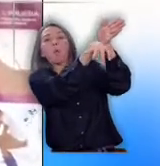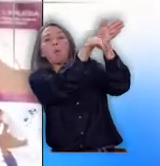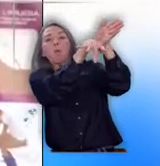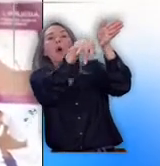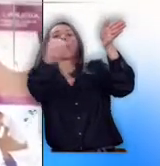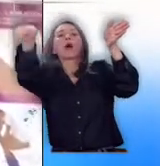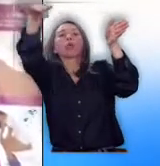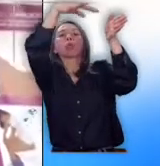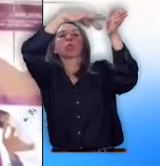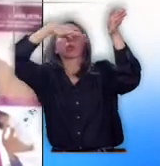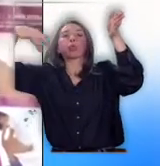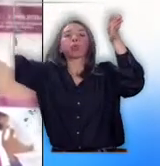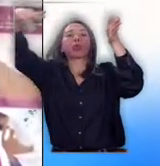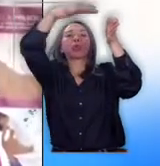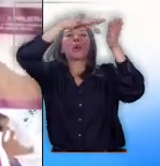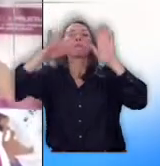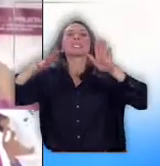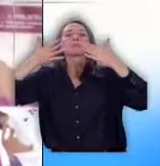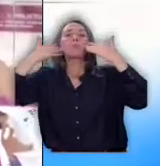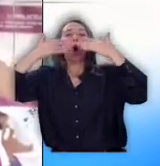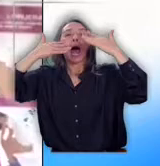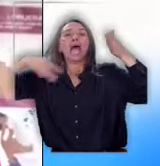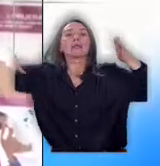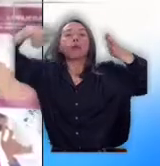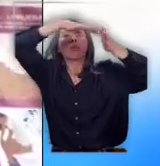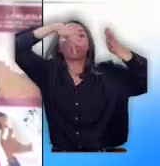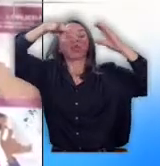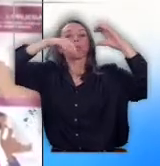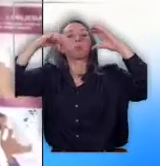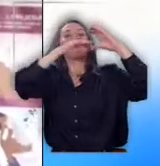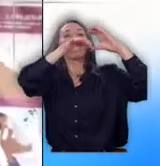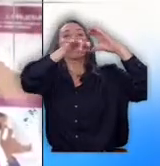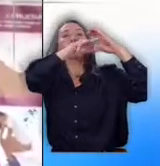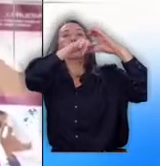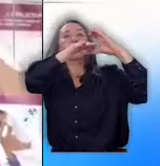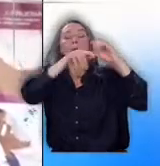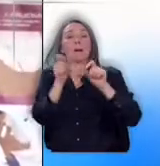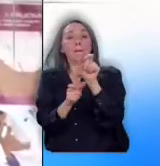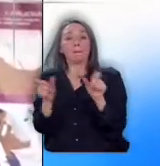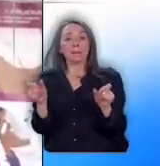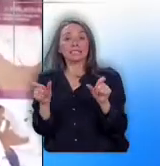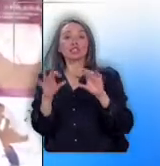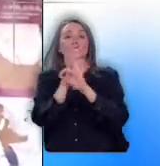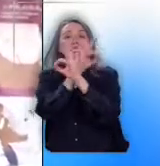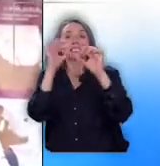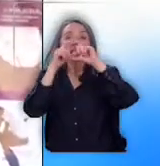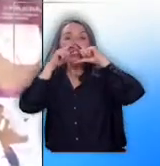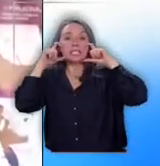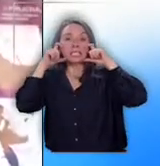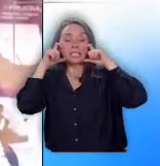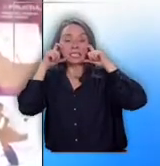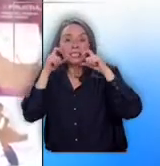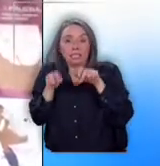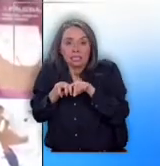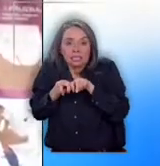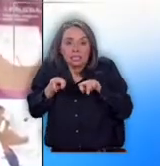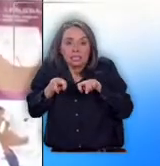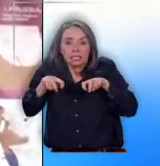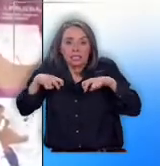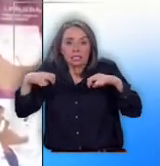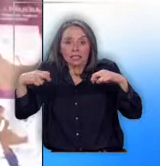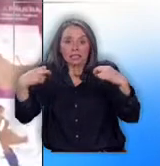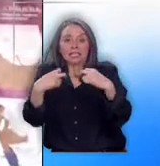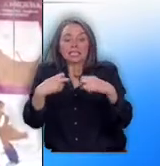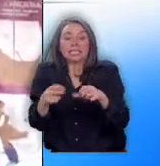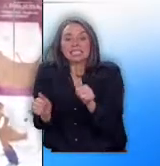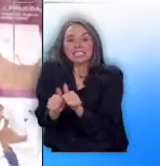hacer circular el el aire y las personas no están con mascarilla y están demasiado cercanas por un